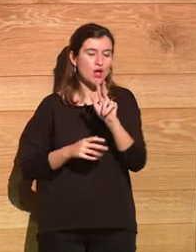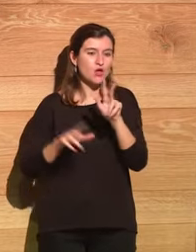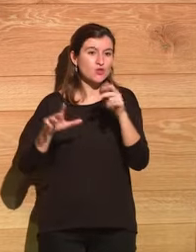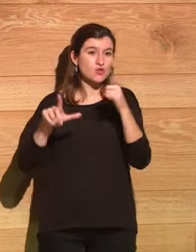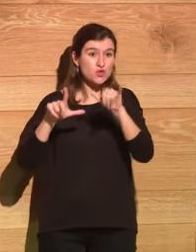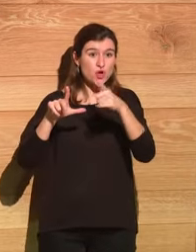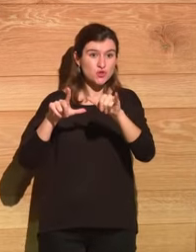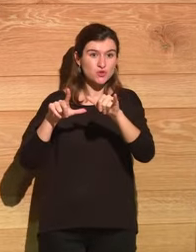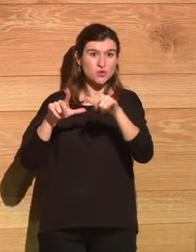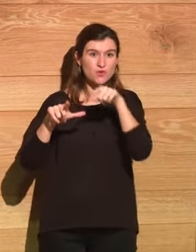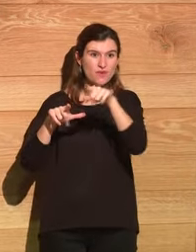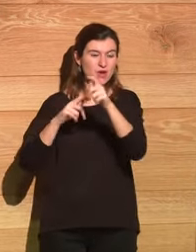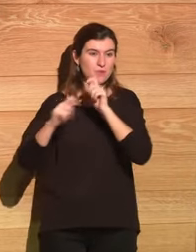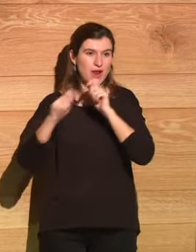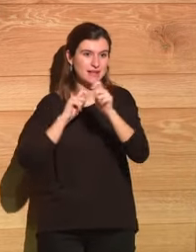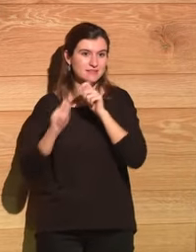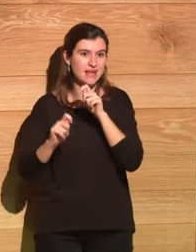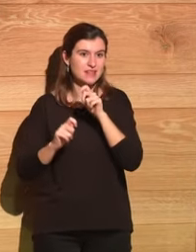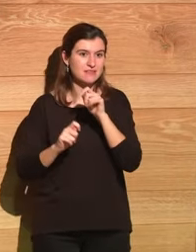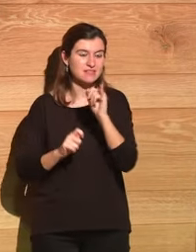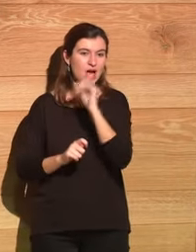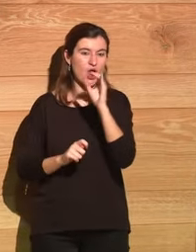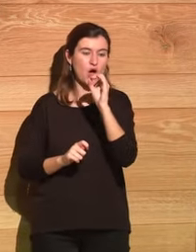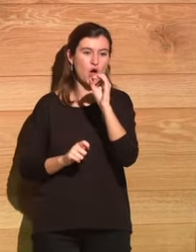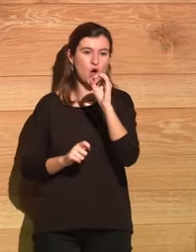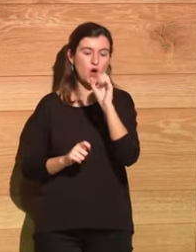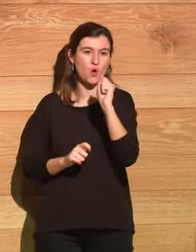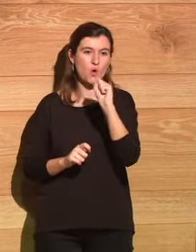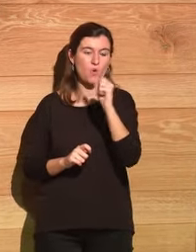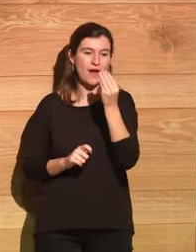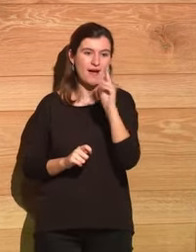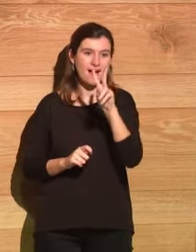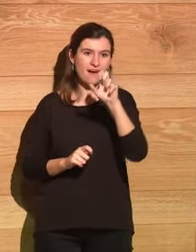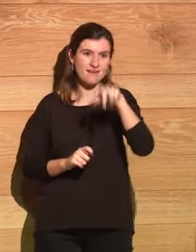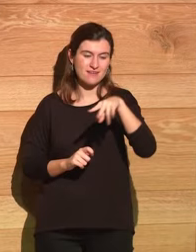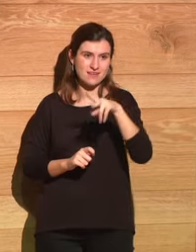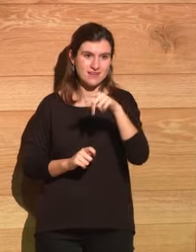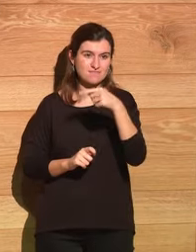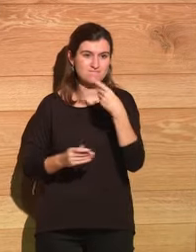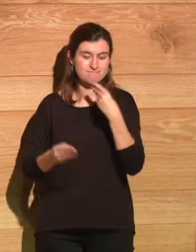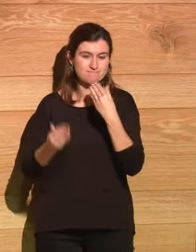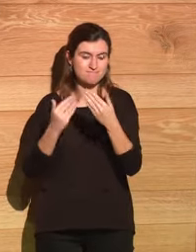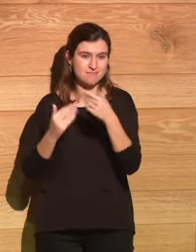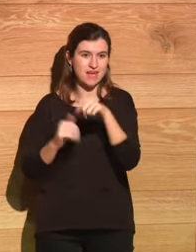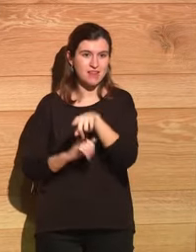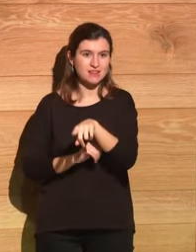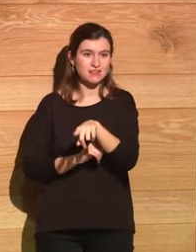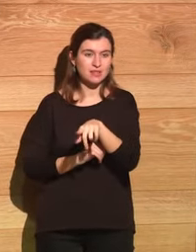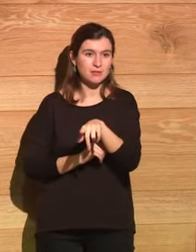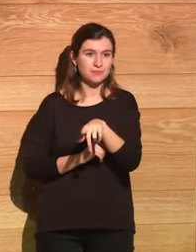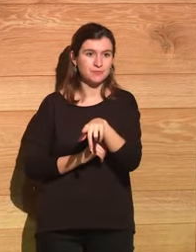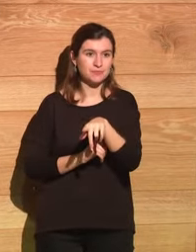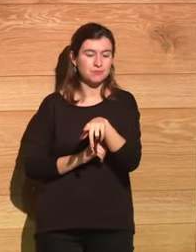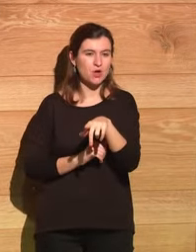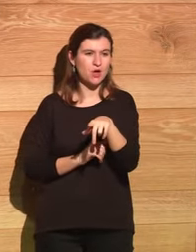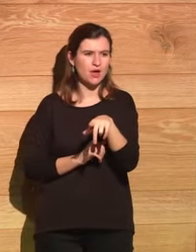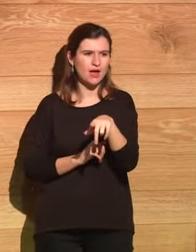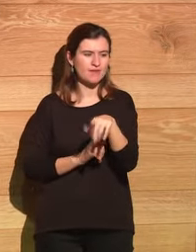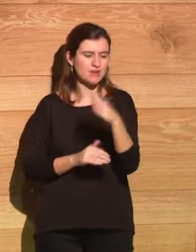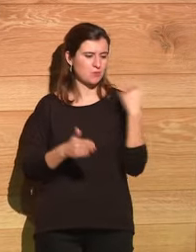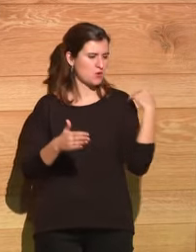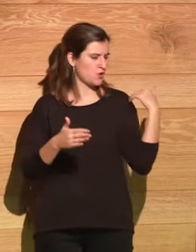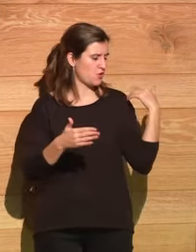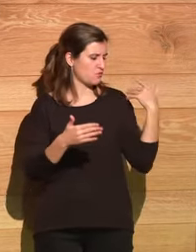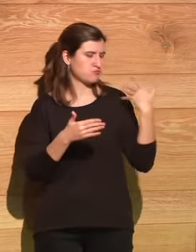que le hace Joaquín Soler Serrano en A Fondo, en el que, bueno, ya están repasando un poco toda su